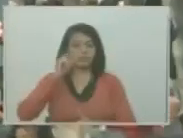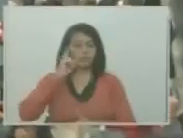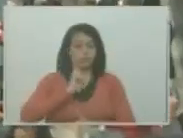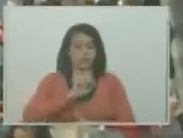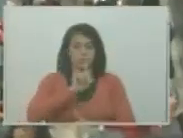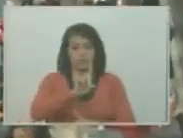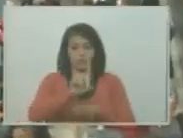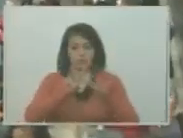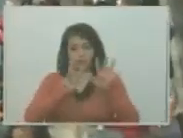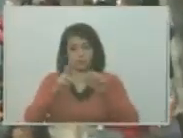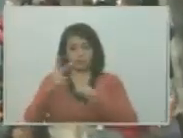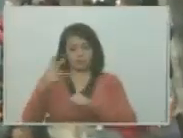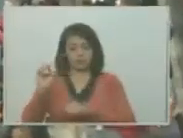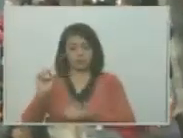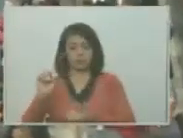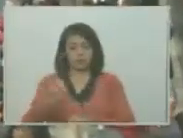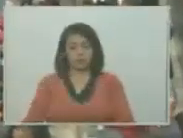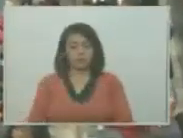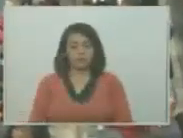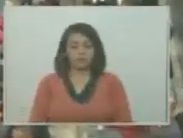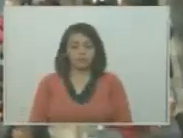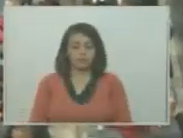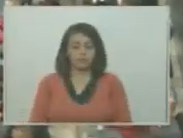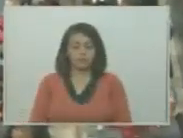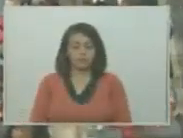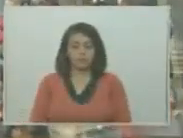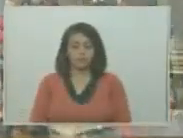1830. Y